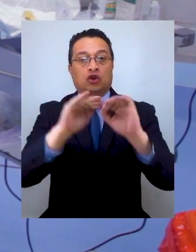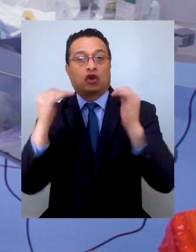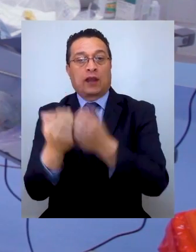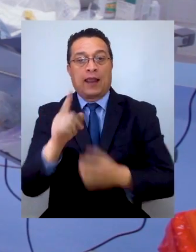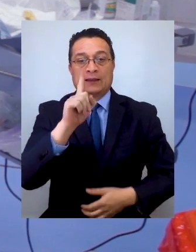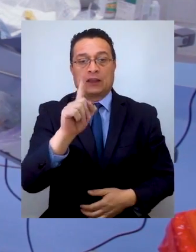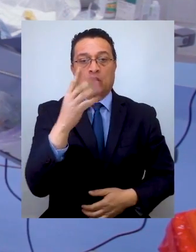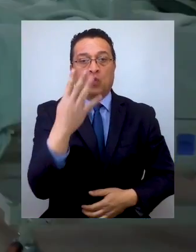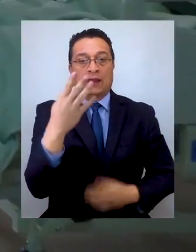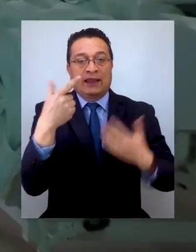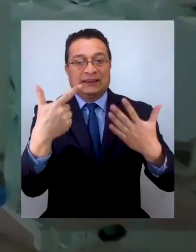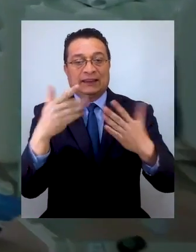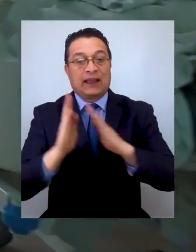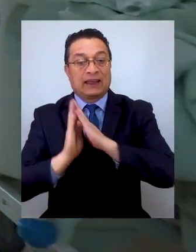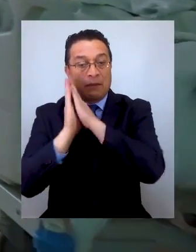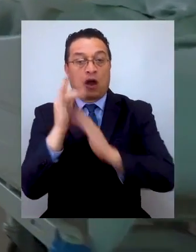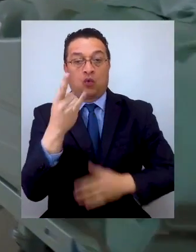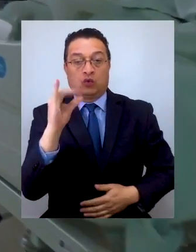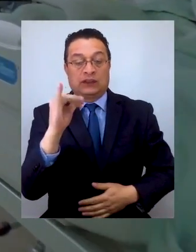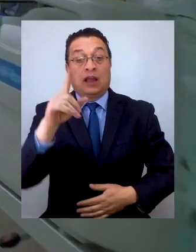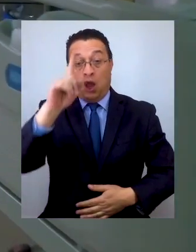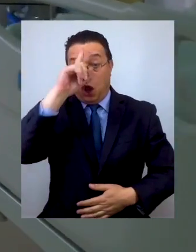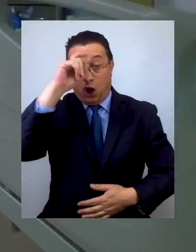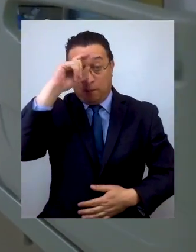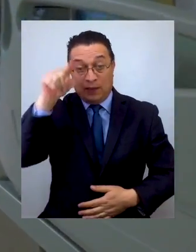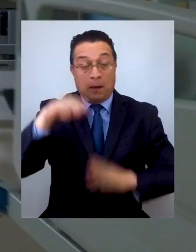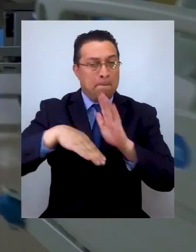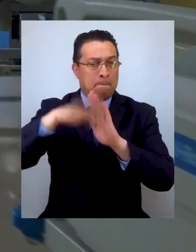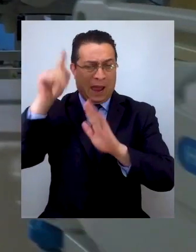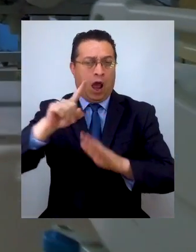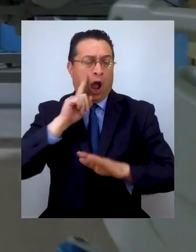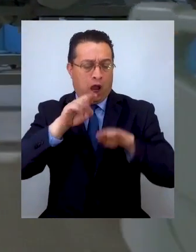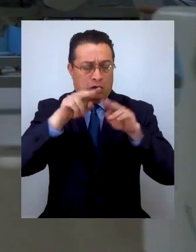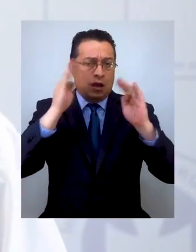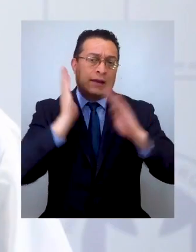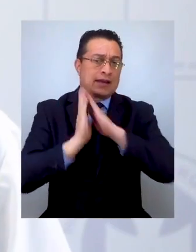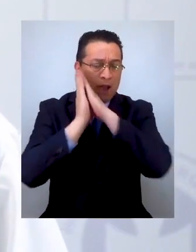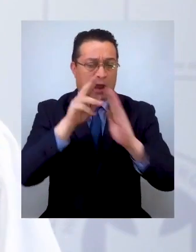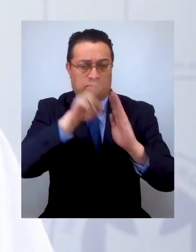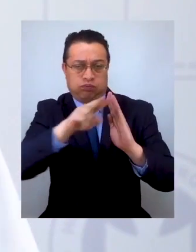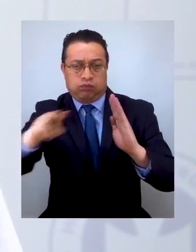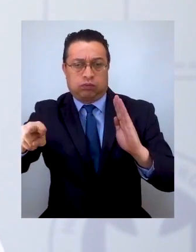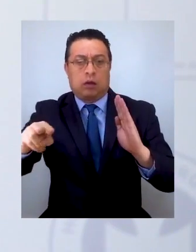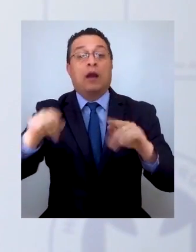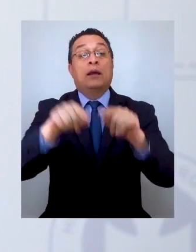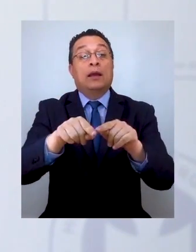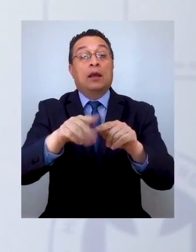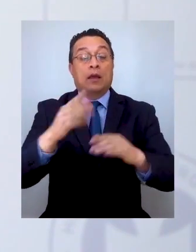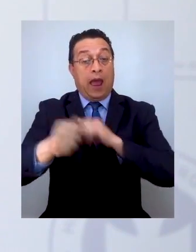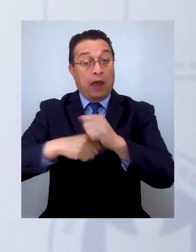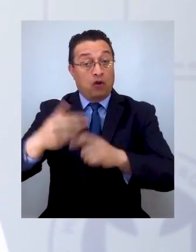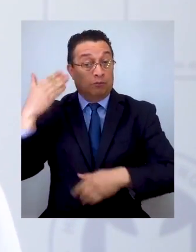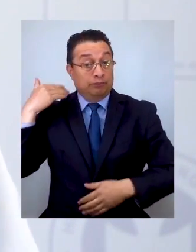total de 147 camas críticas, el hospital que más camas críticas tenía en el país. El año que pasó, a pesar de la